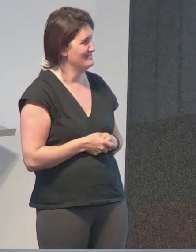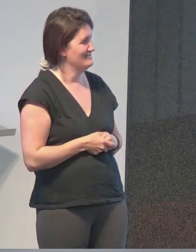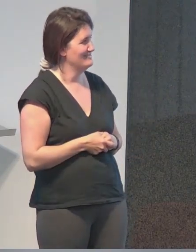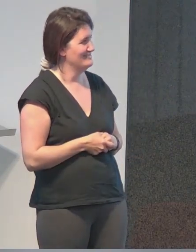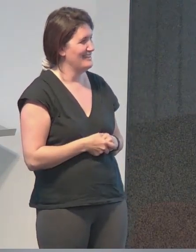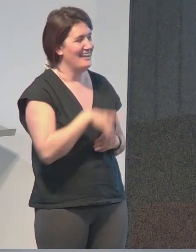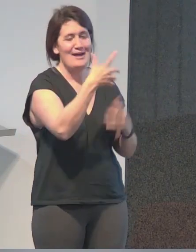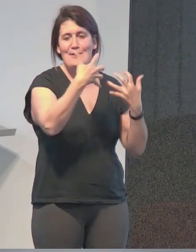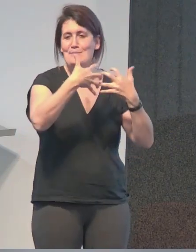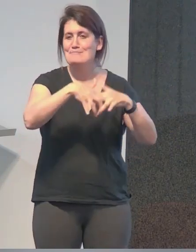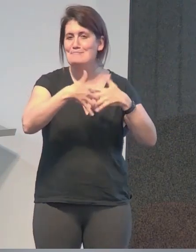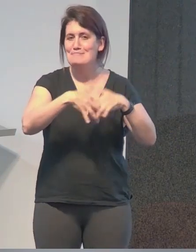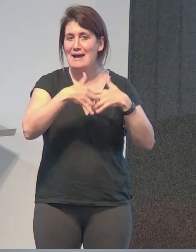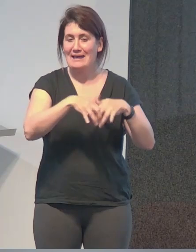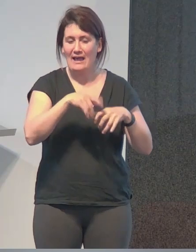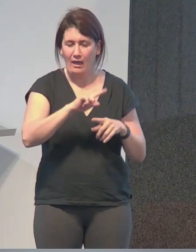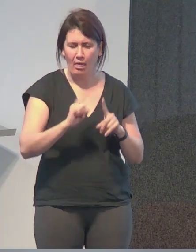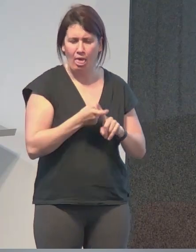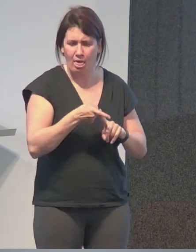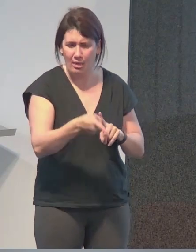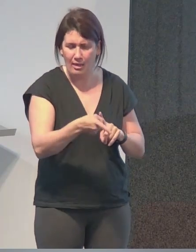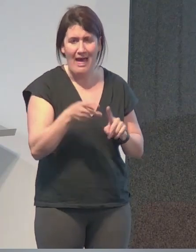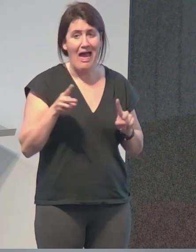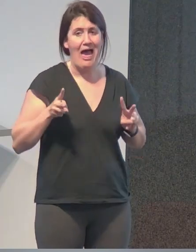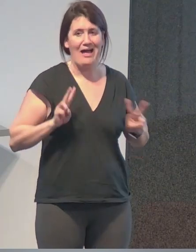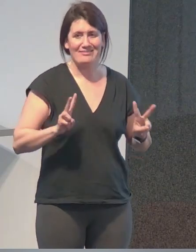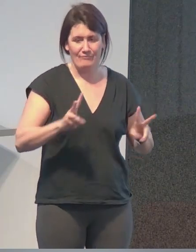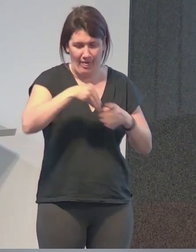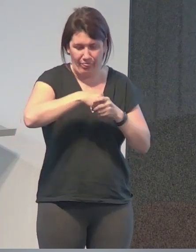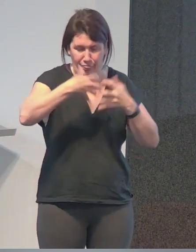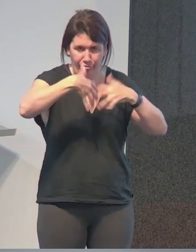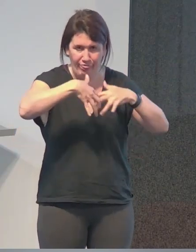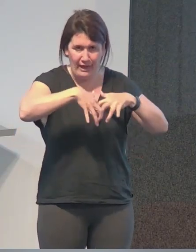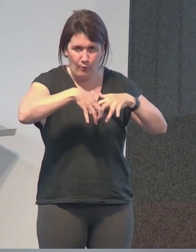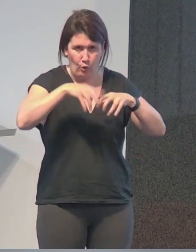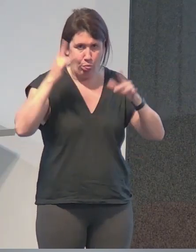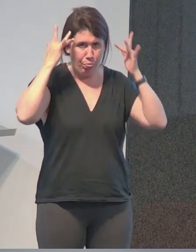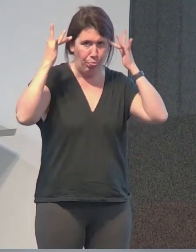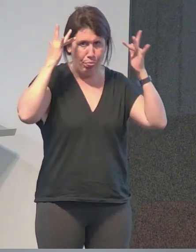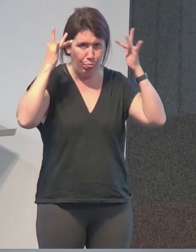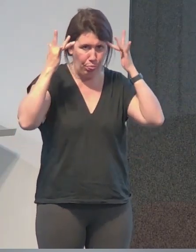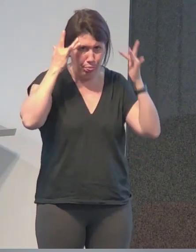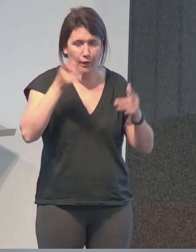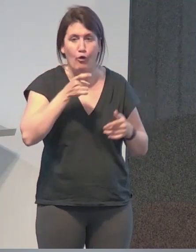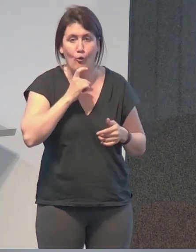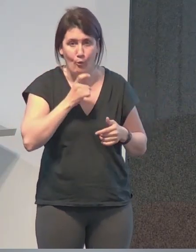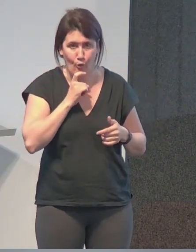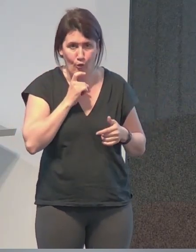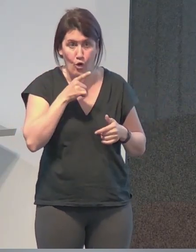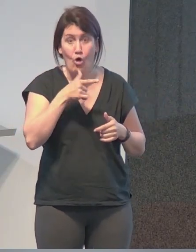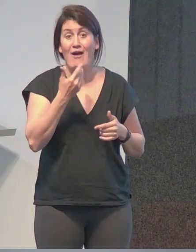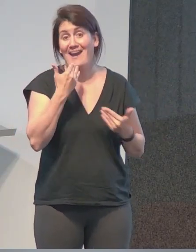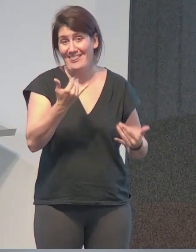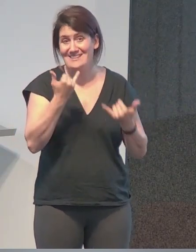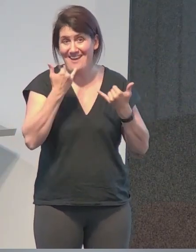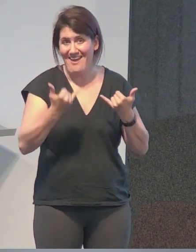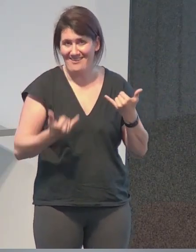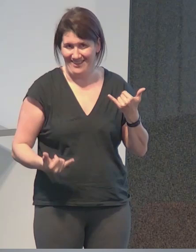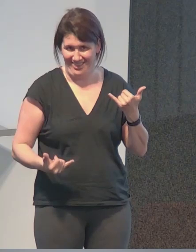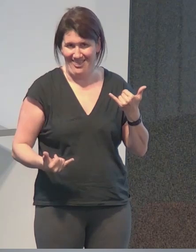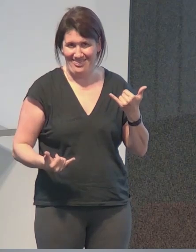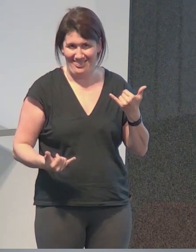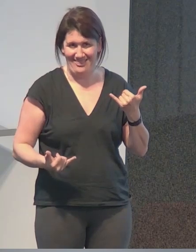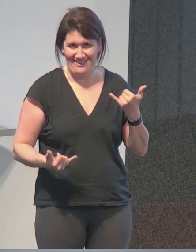que es una máquina que detecta la actividad cerebral por la electricidad y